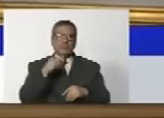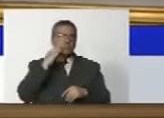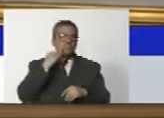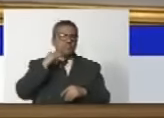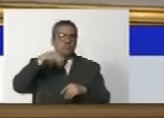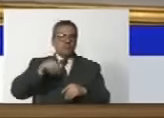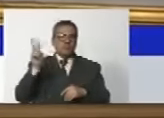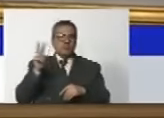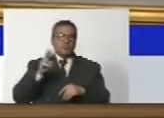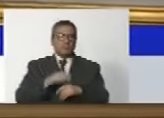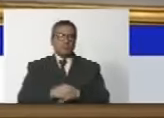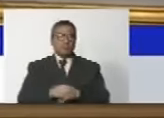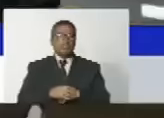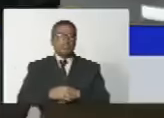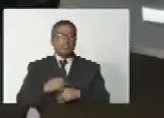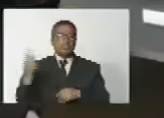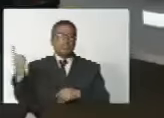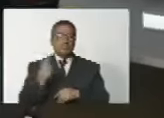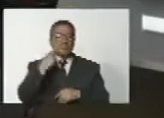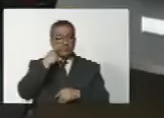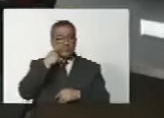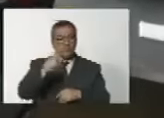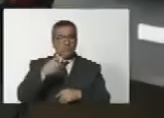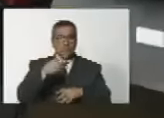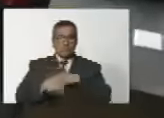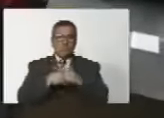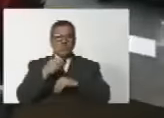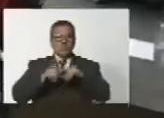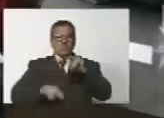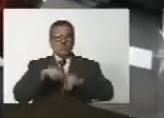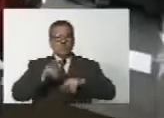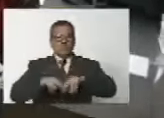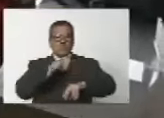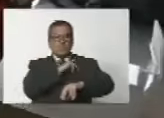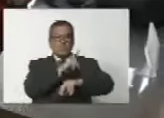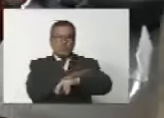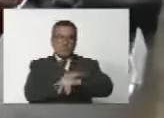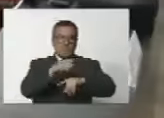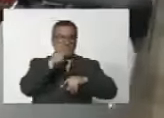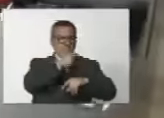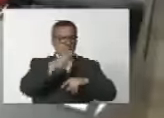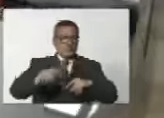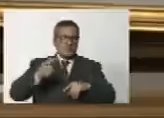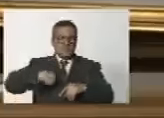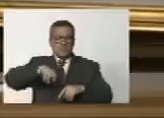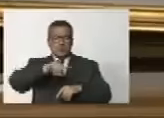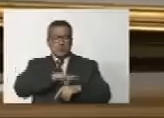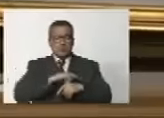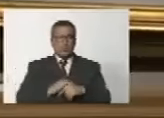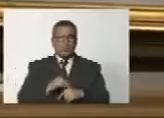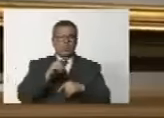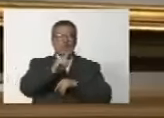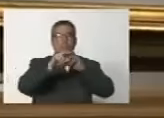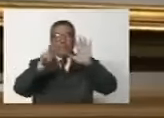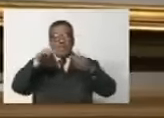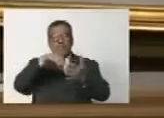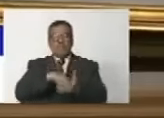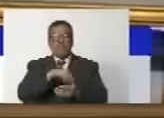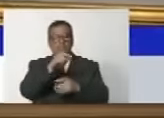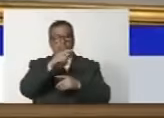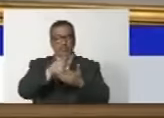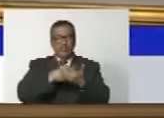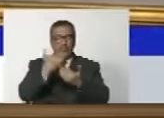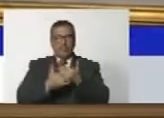experiencia venezolana, vengan a ver cómo se construye el poder popular desde abajo con nuestro pueblo. 27 mil